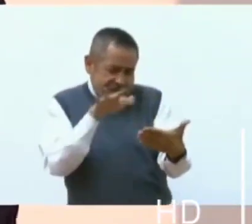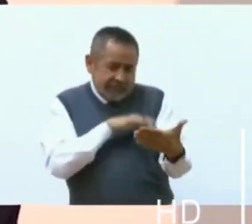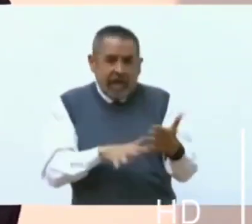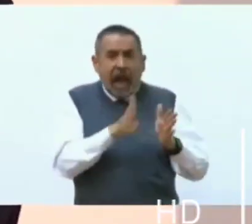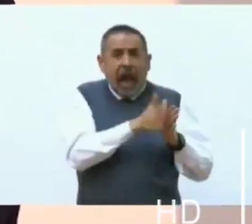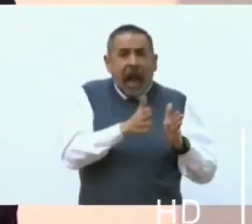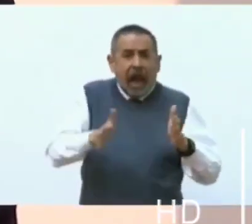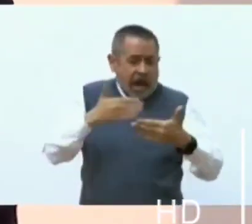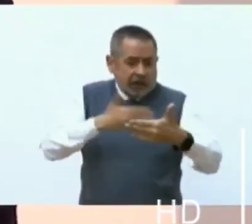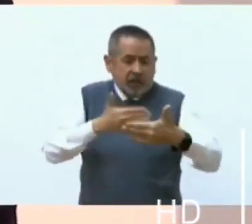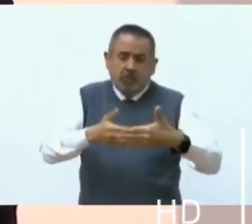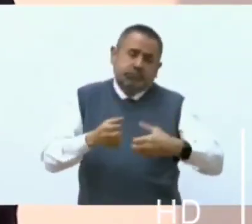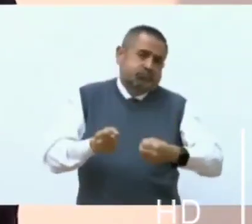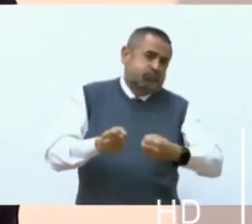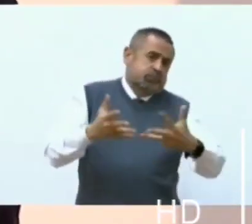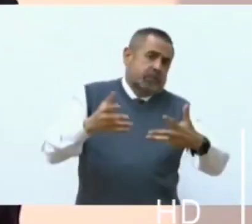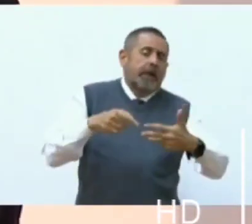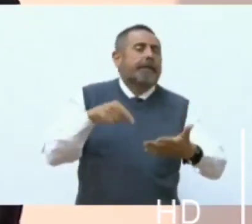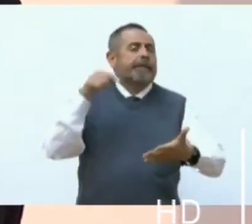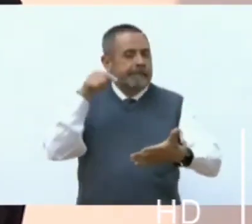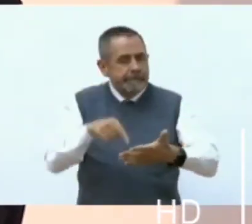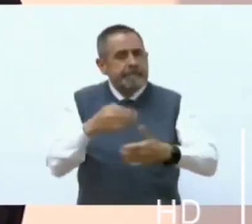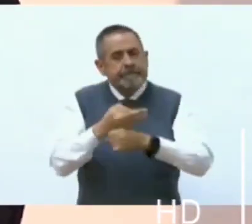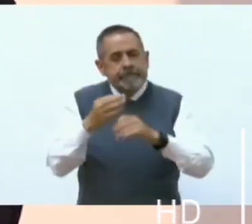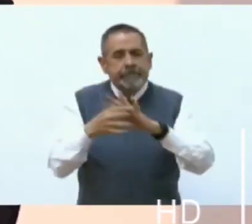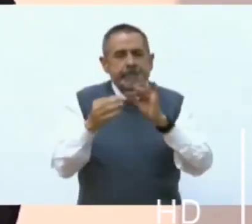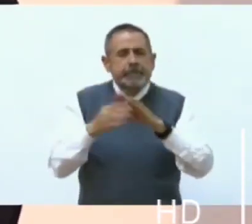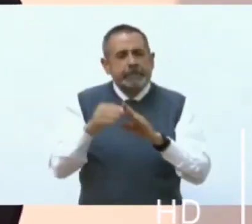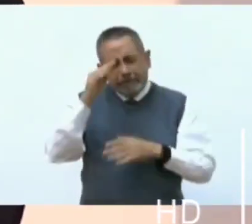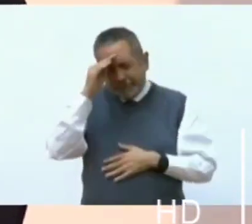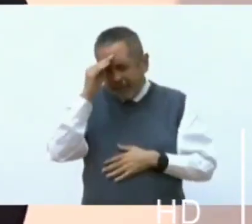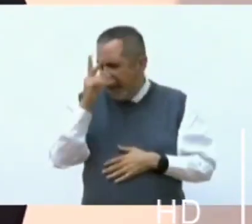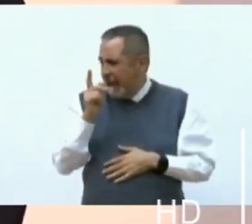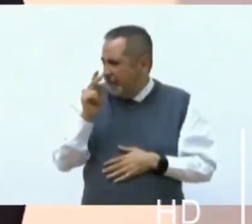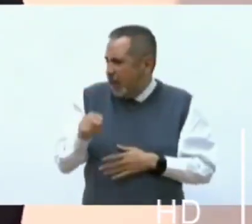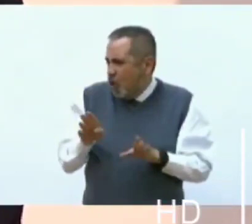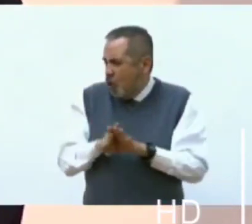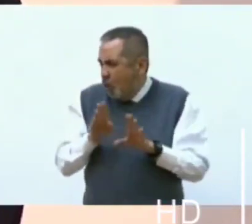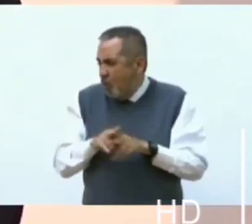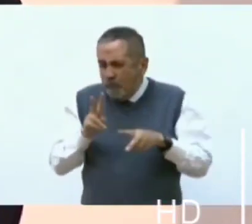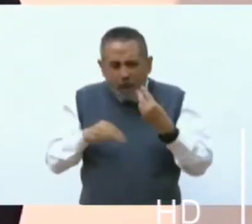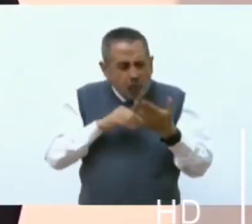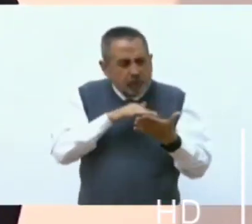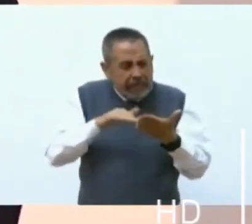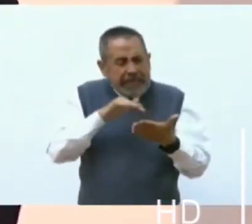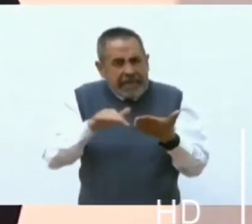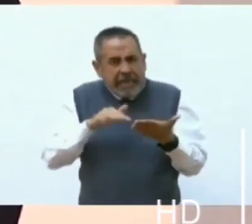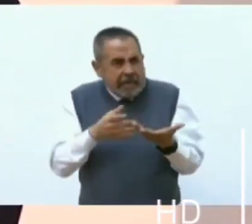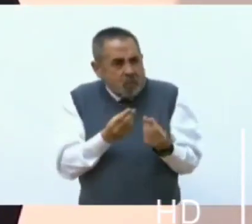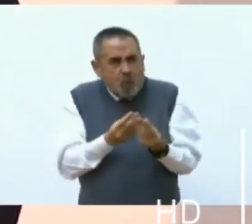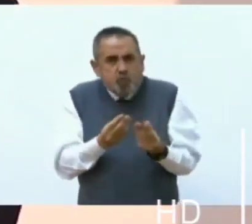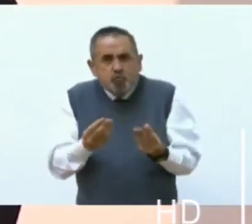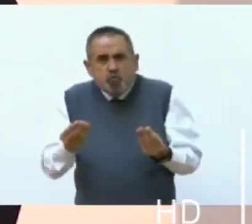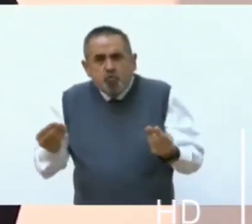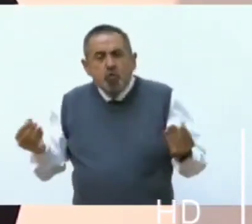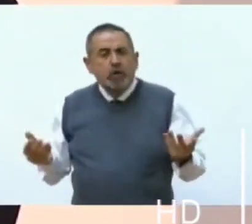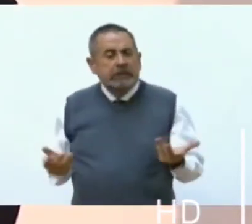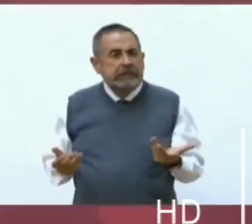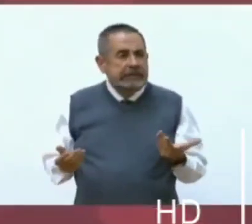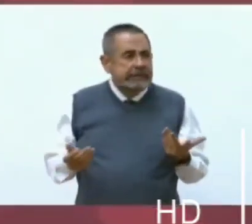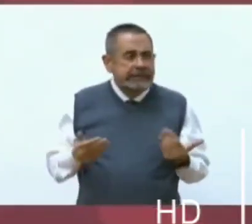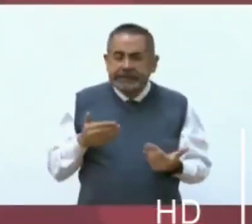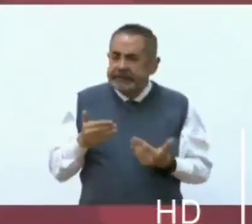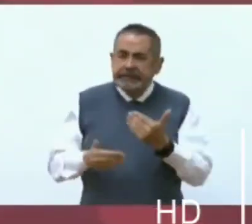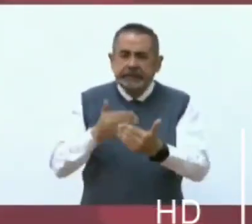archivo. Ante este panorama, diseñamos una estrategia sólida para abordar esta situación y